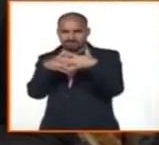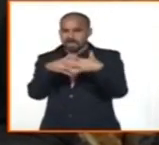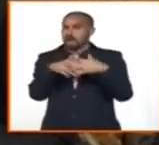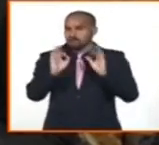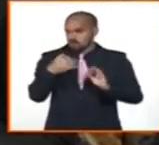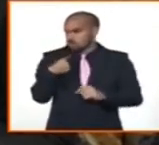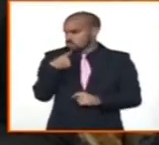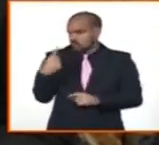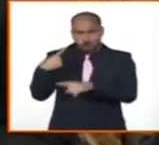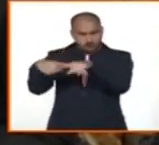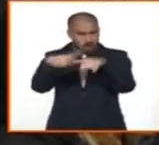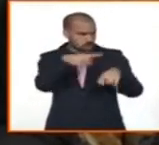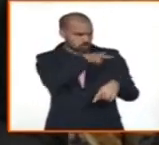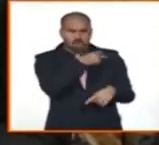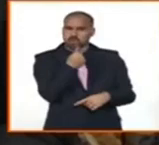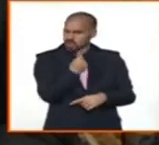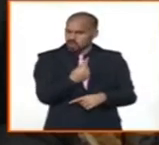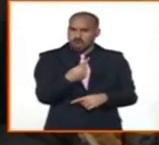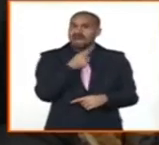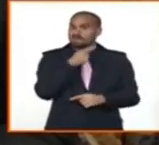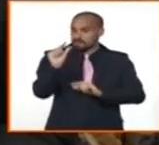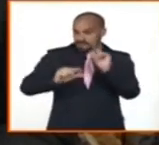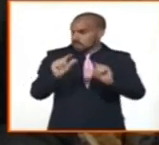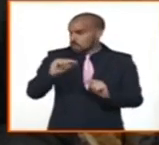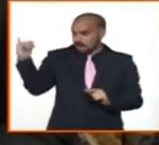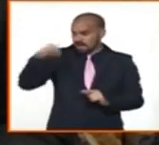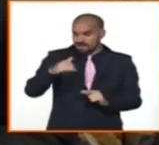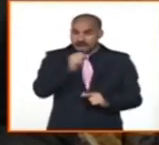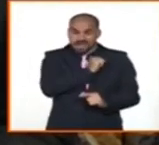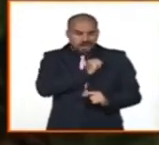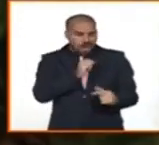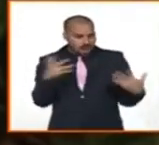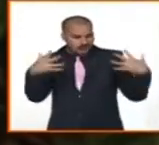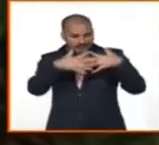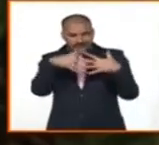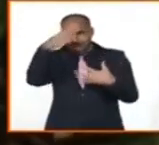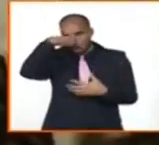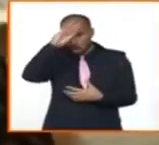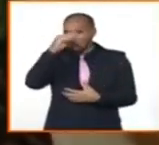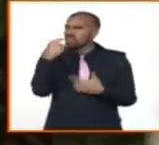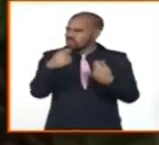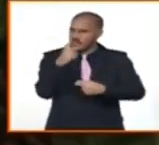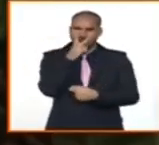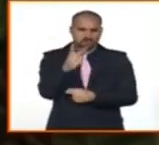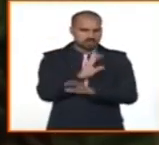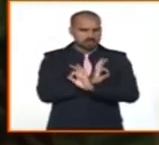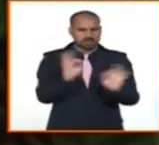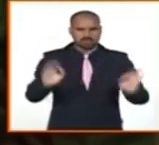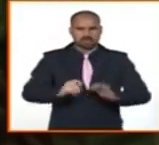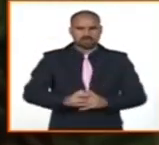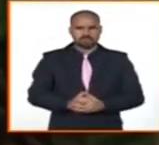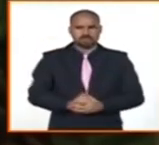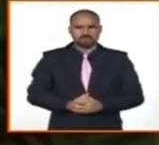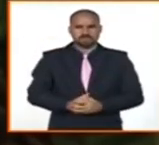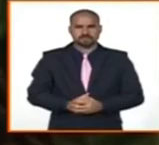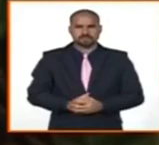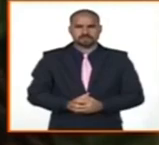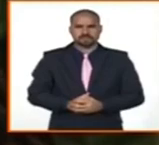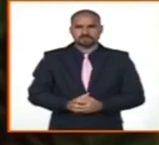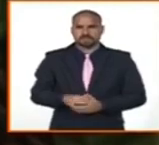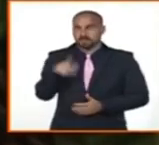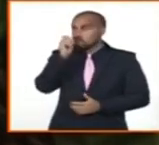muestra de amistad con Cuba, hay que atenderlo, hay que verlo. Lo que fundamentalmente me preocupa ahora mismo